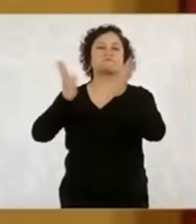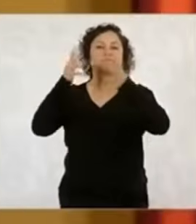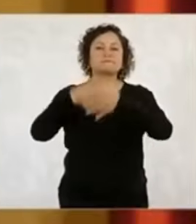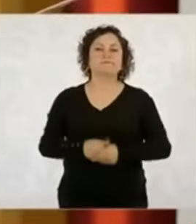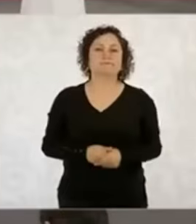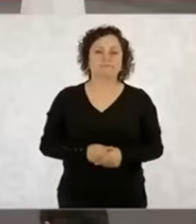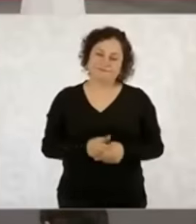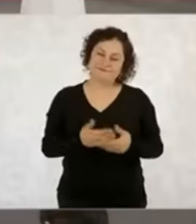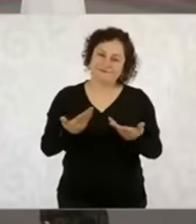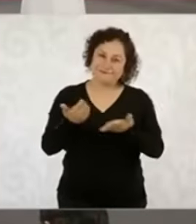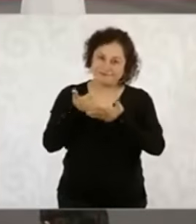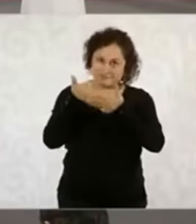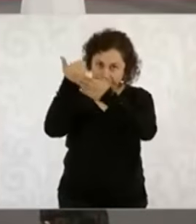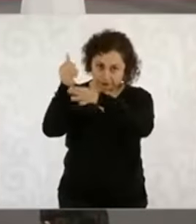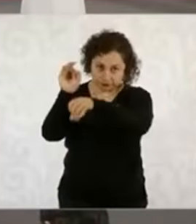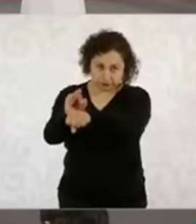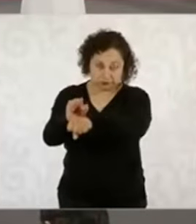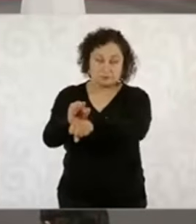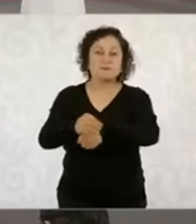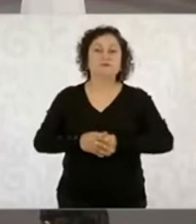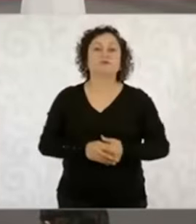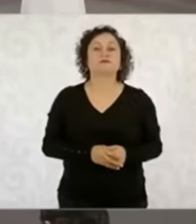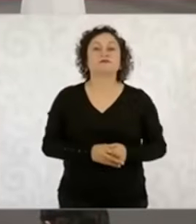condiciones, de estos